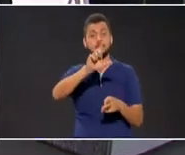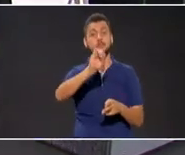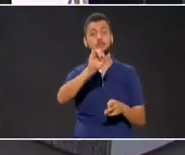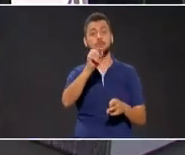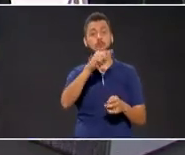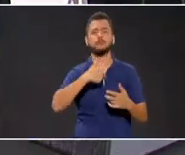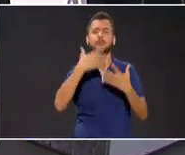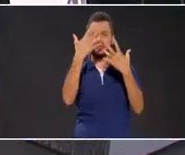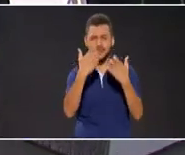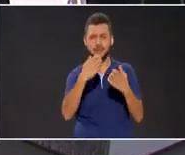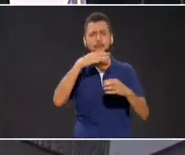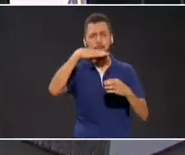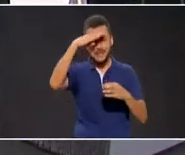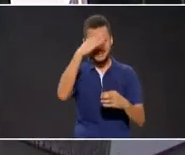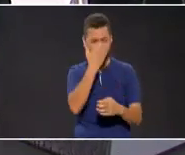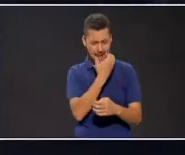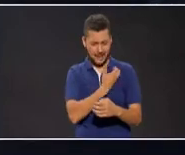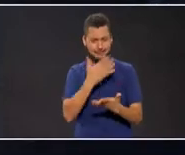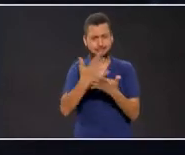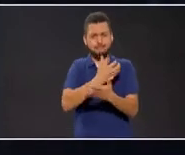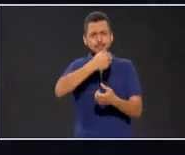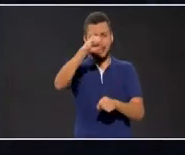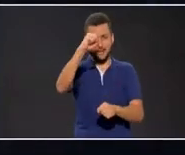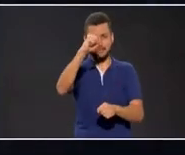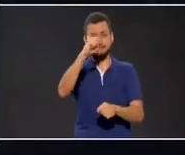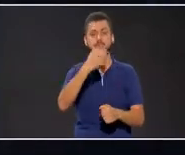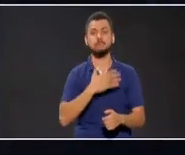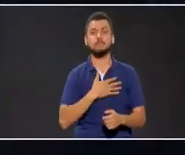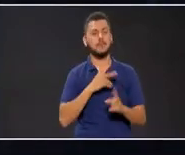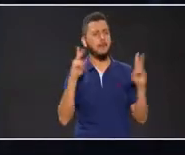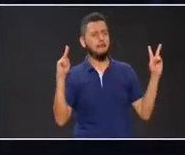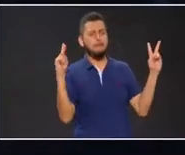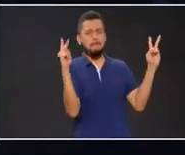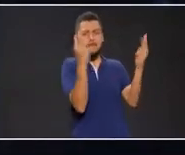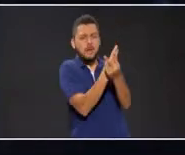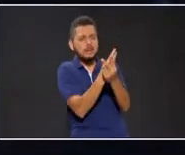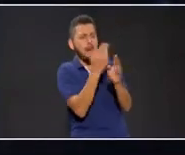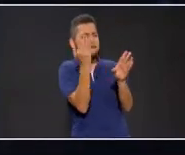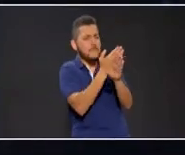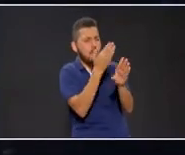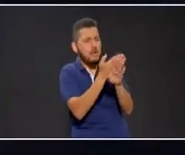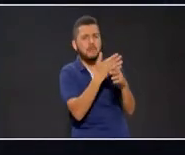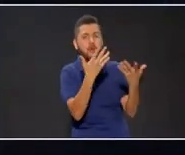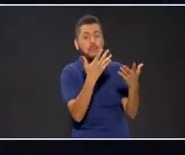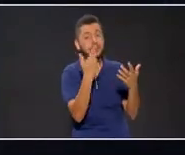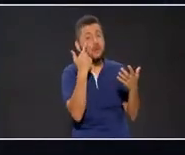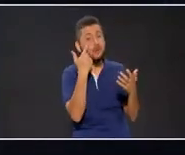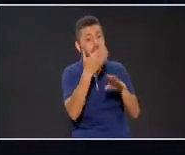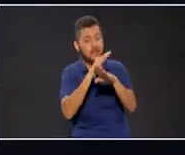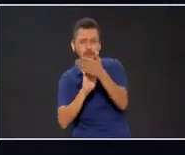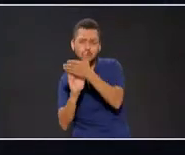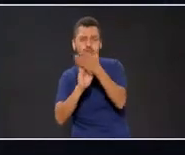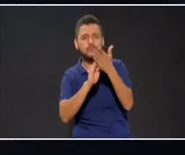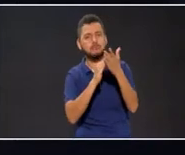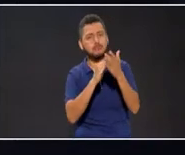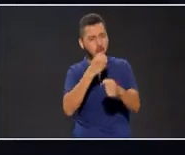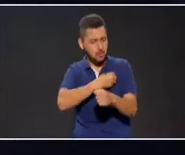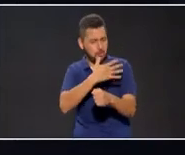ser su alcalde en primer lugar sigo planteando que la violencia en medellín sería la falta de oportunidades de empleo y de educación